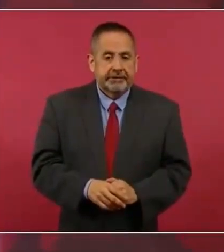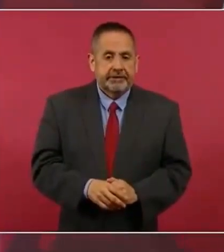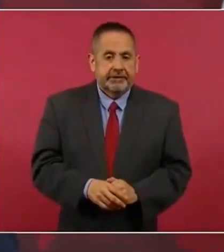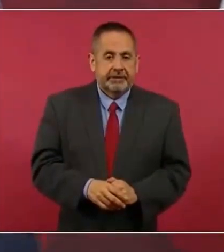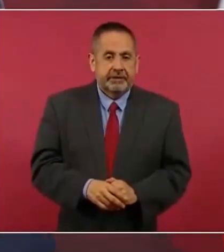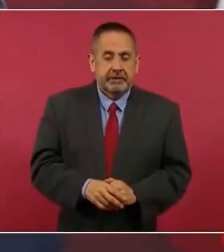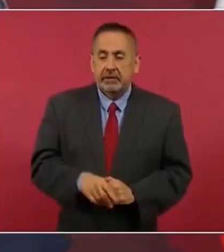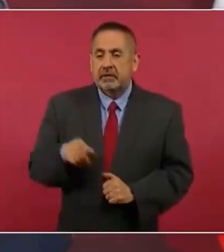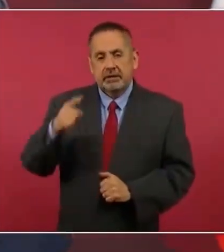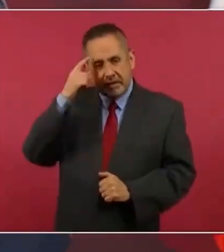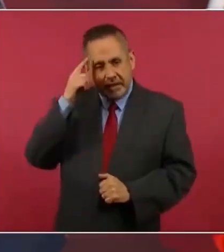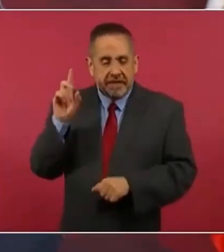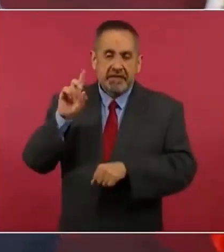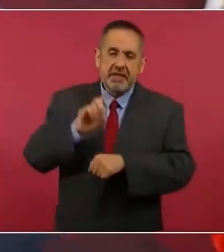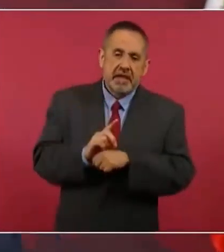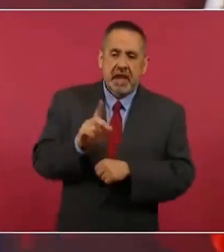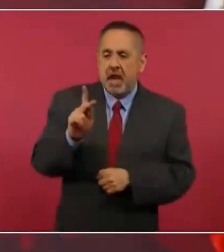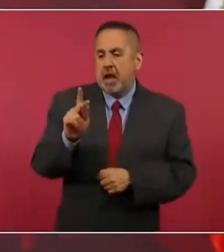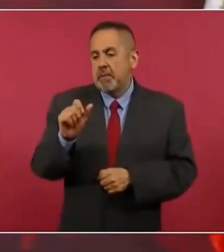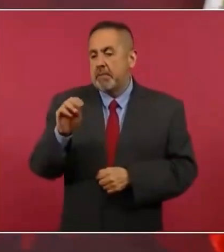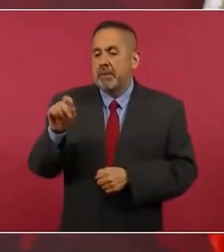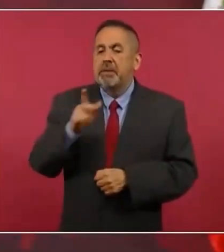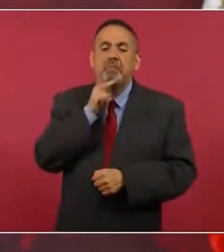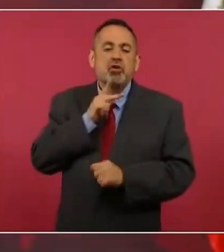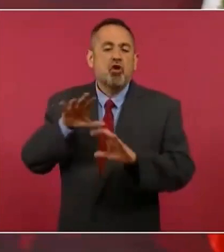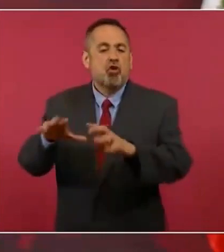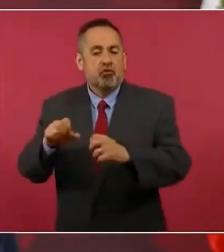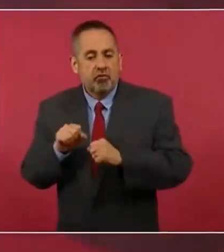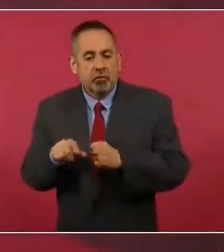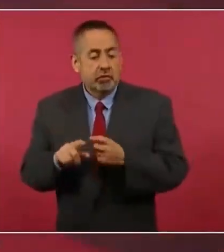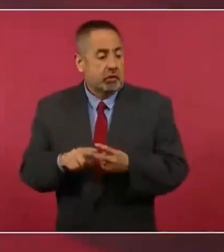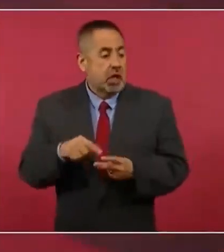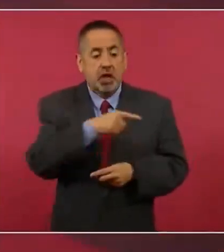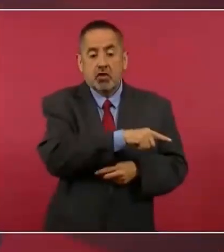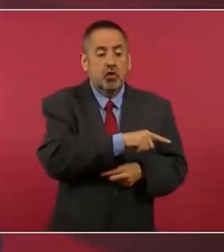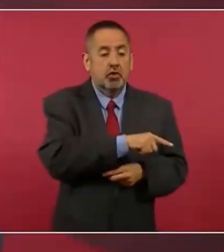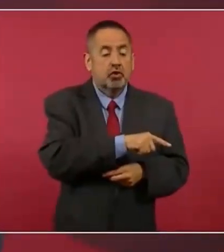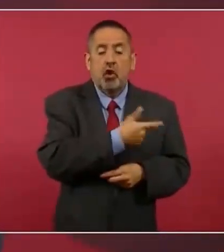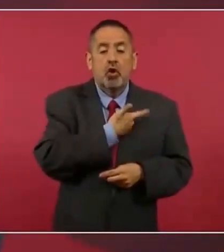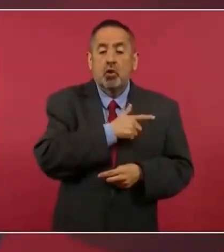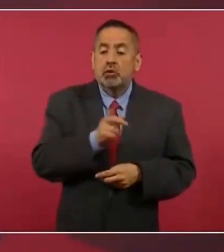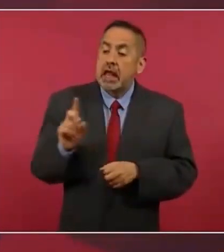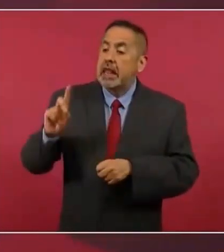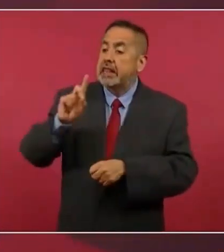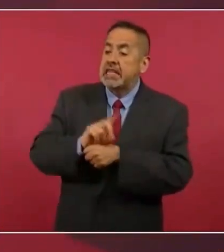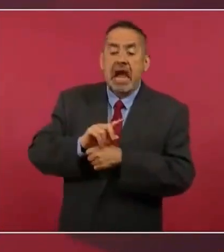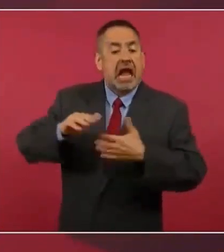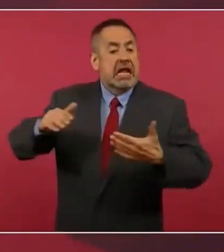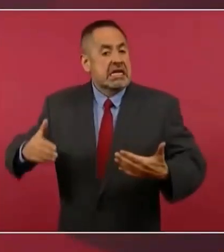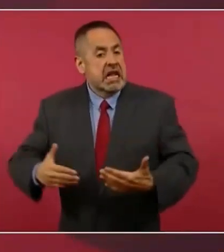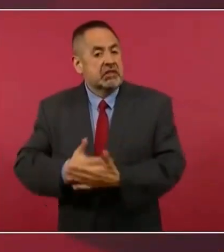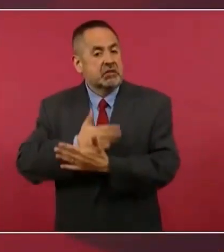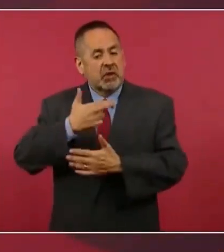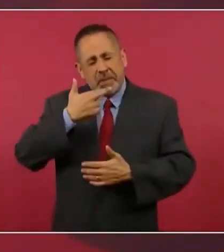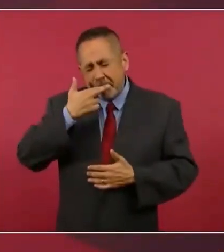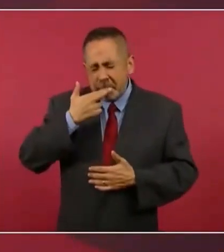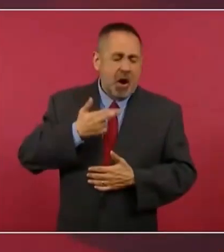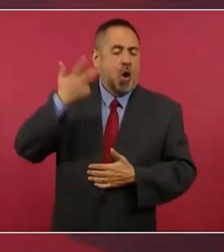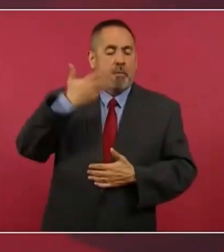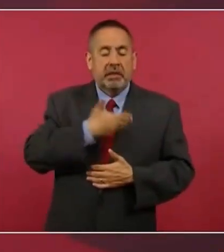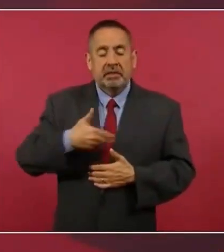la expropiación petrolera, ni el nacimiento del mejor presidente de México, Benito